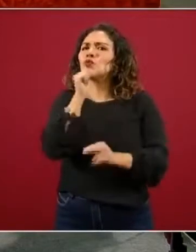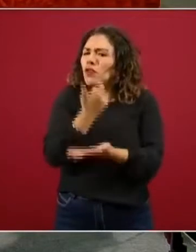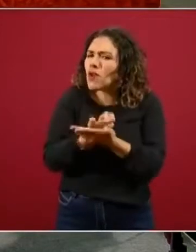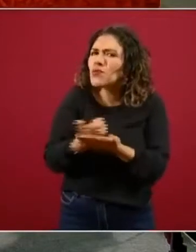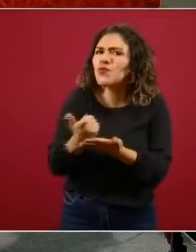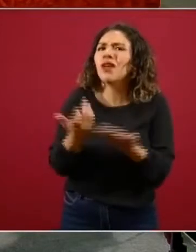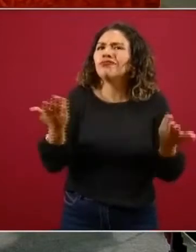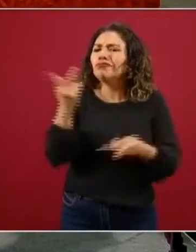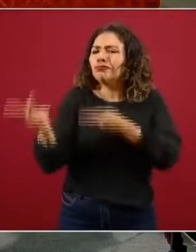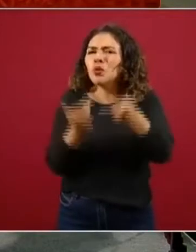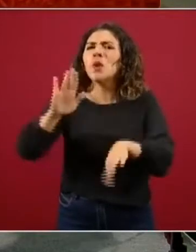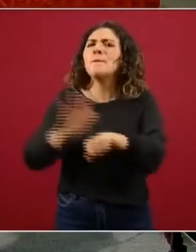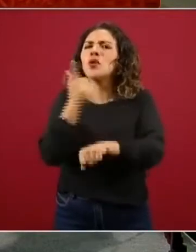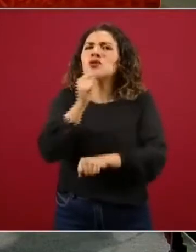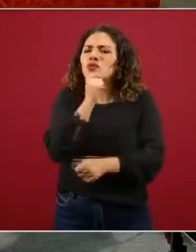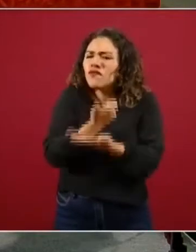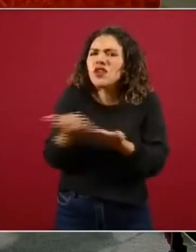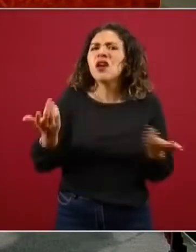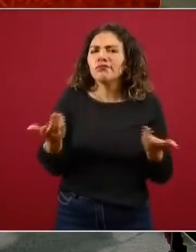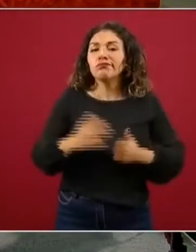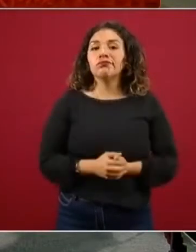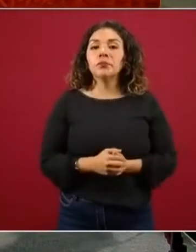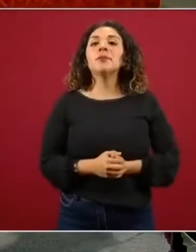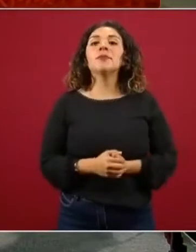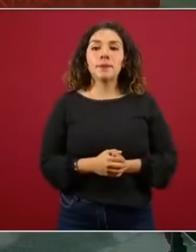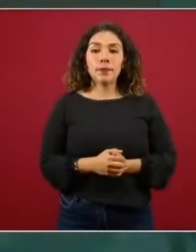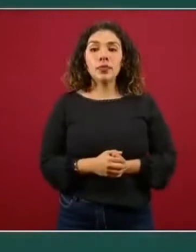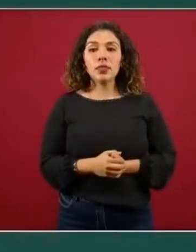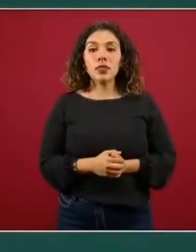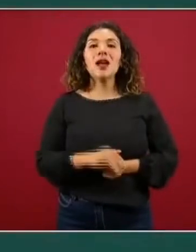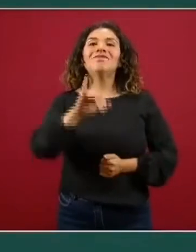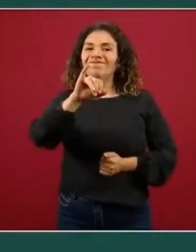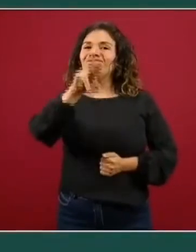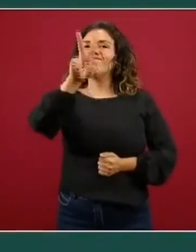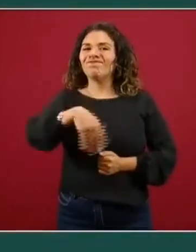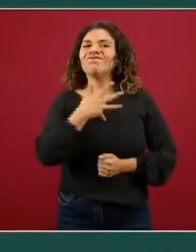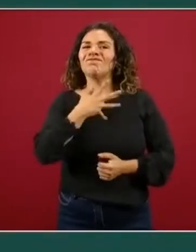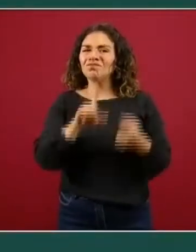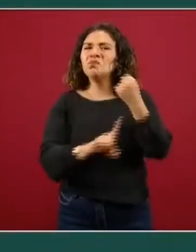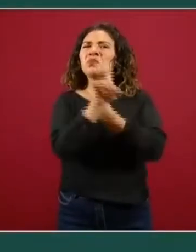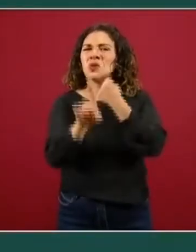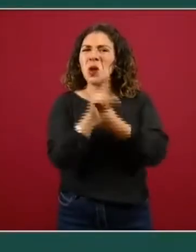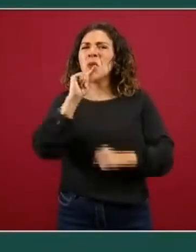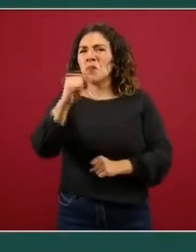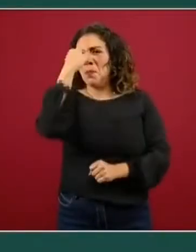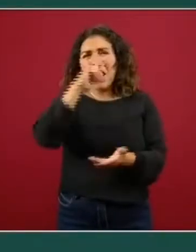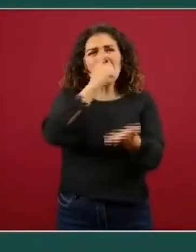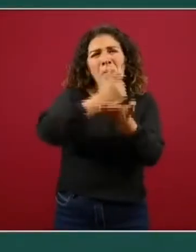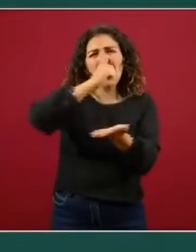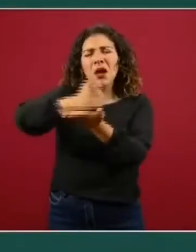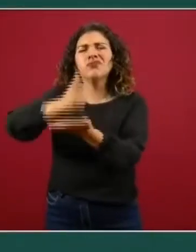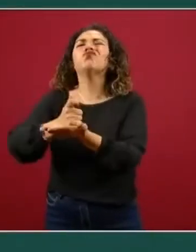Y preguntan por qué no les ha llegado ese pago. Sí, hemos tenido alguna dificultad para cubrir los pagos